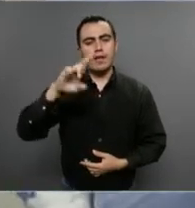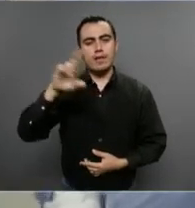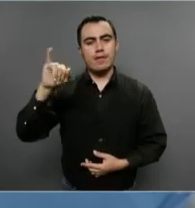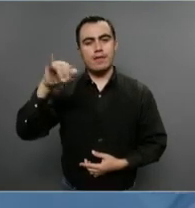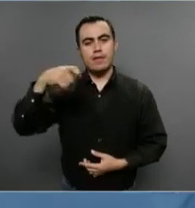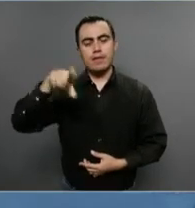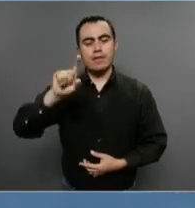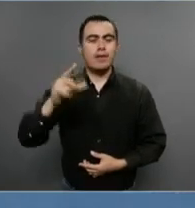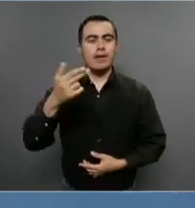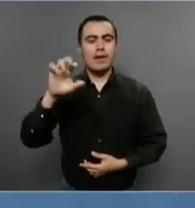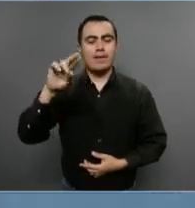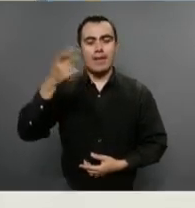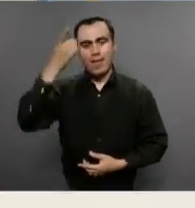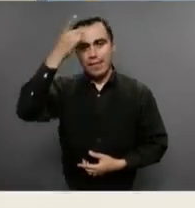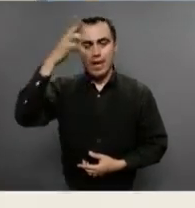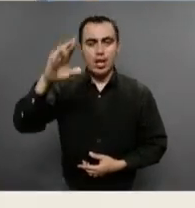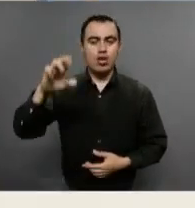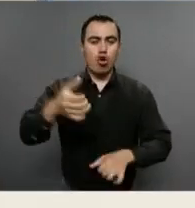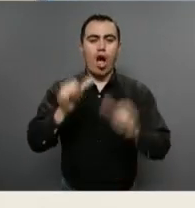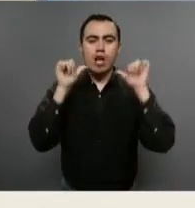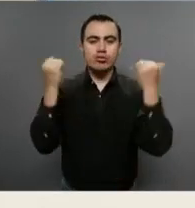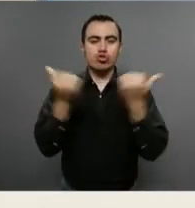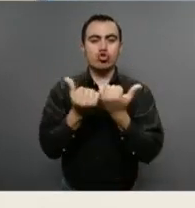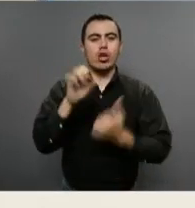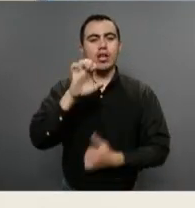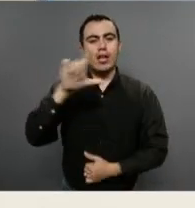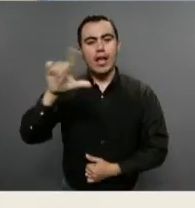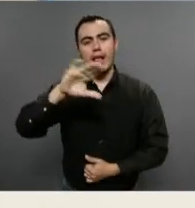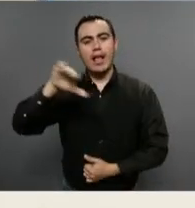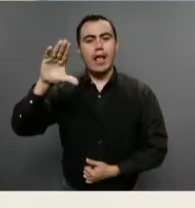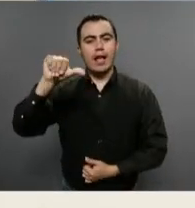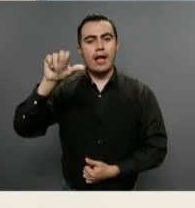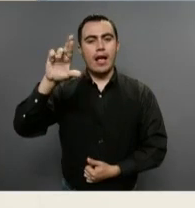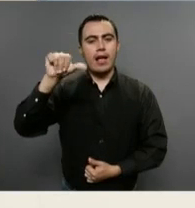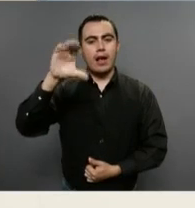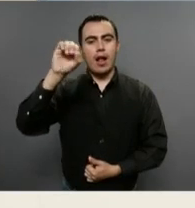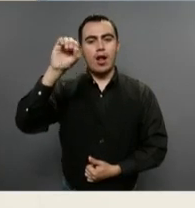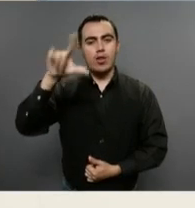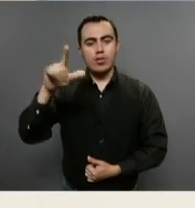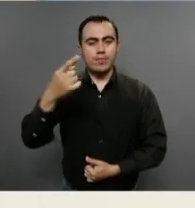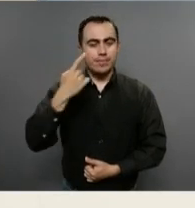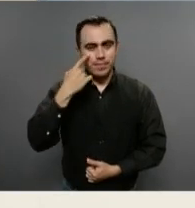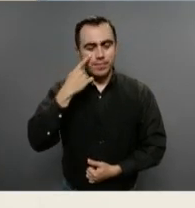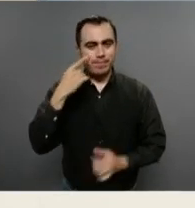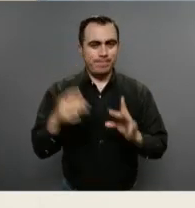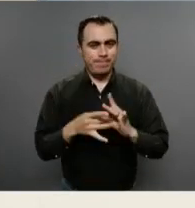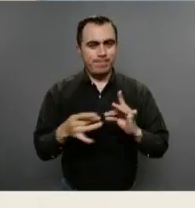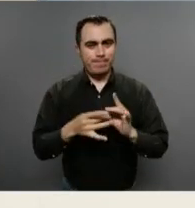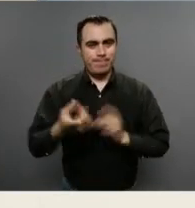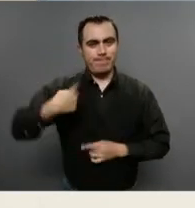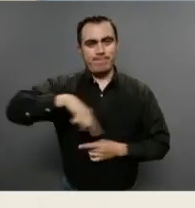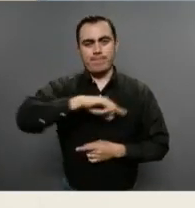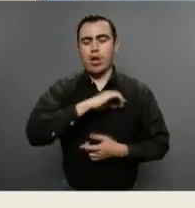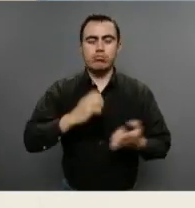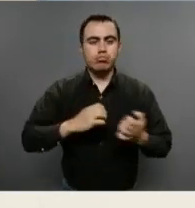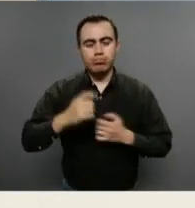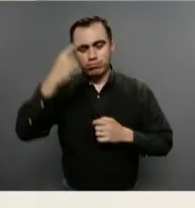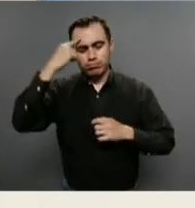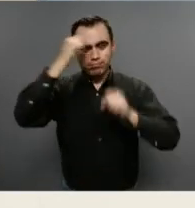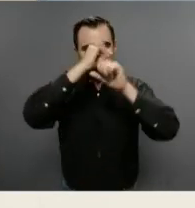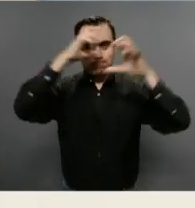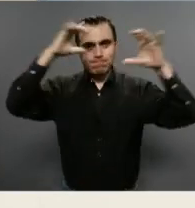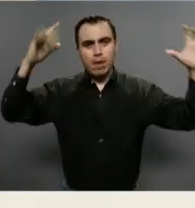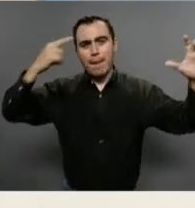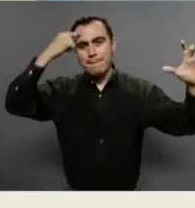déjame hacer un ejercicio de imaginación para ubicar a quienes nos escuchan por la radio, quienes nos ven por